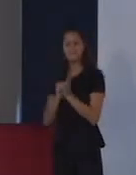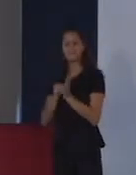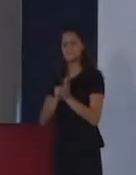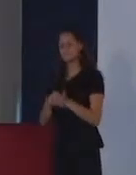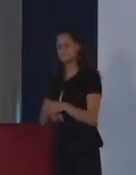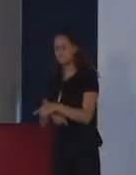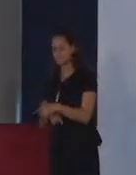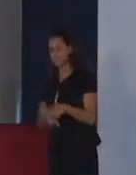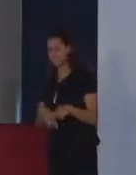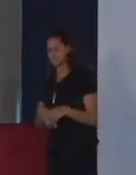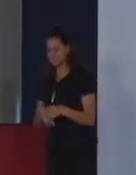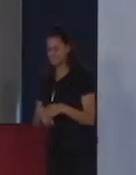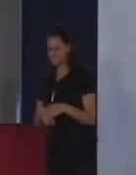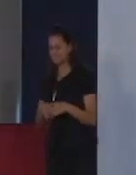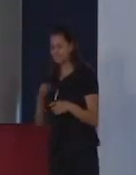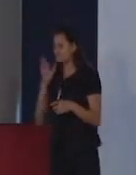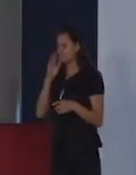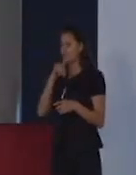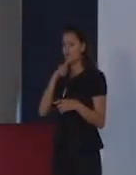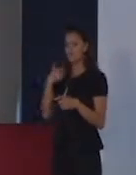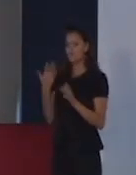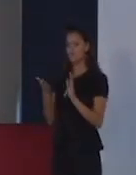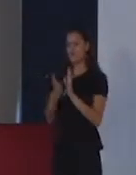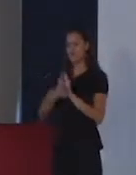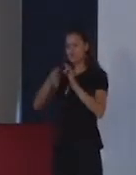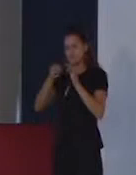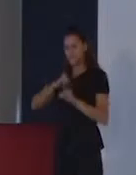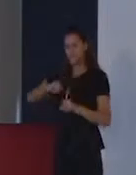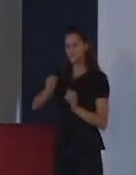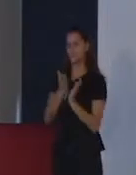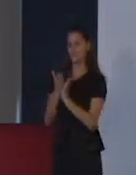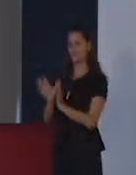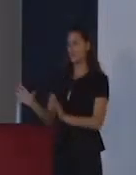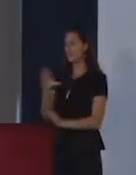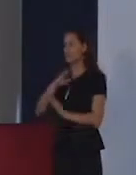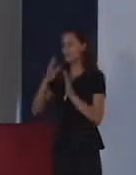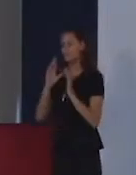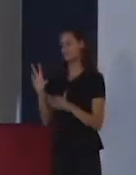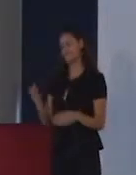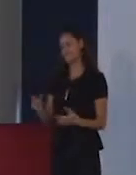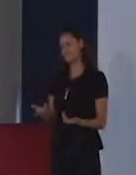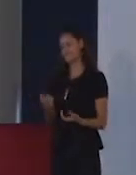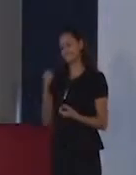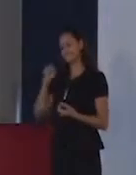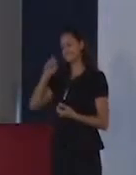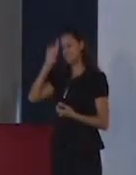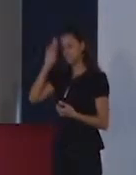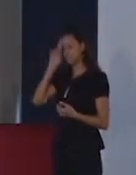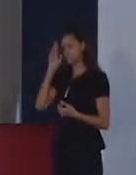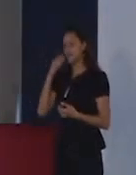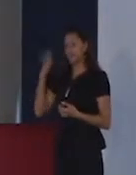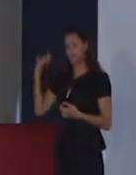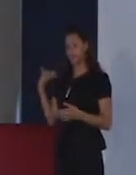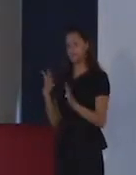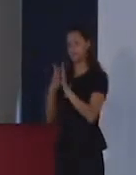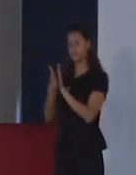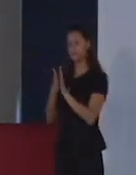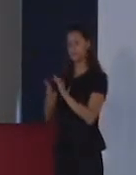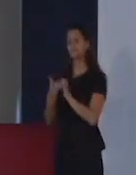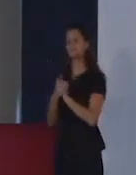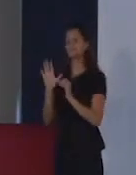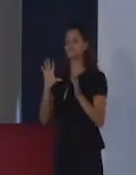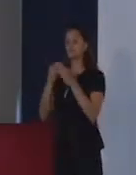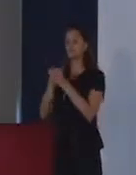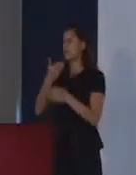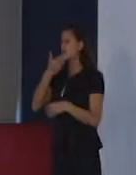una garantía plena del derecho a la población. Y por eso en algún momento cuando empezamos a hablar de inclusión dijeron desaparezcan